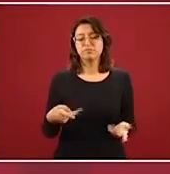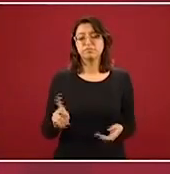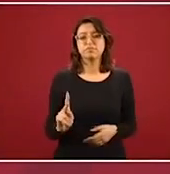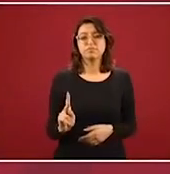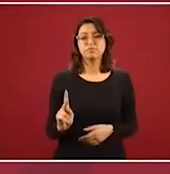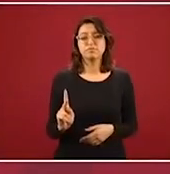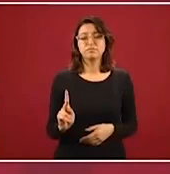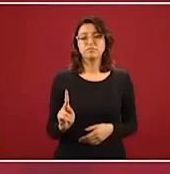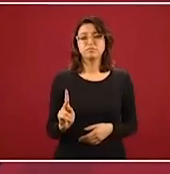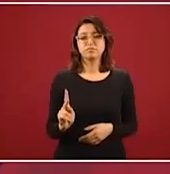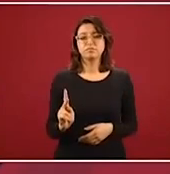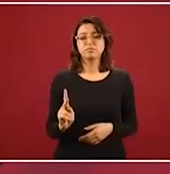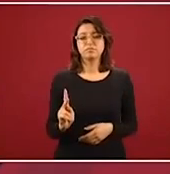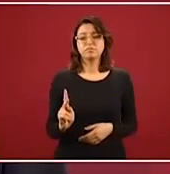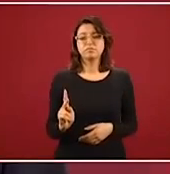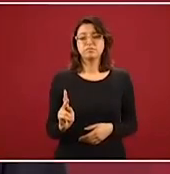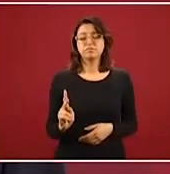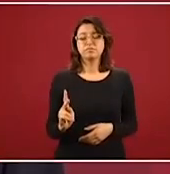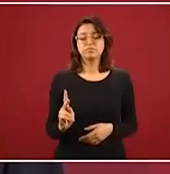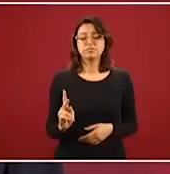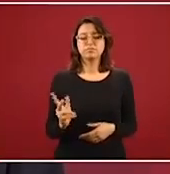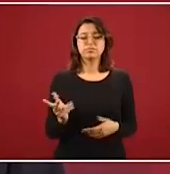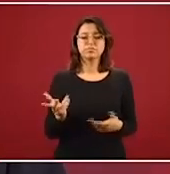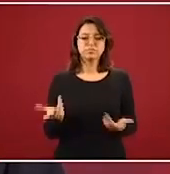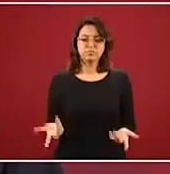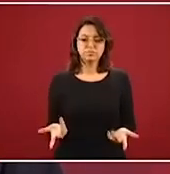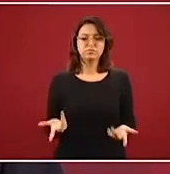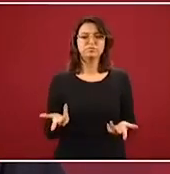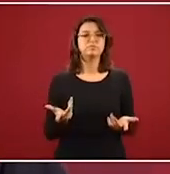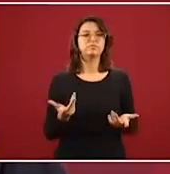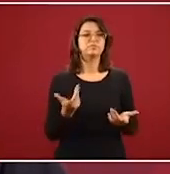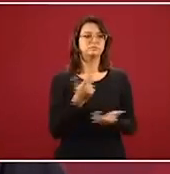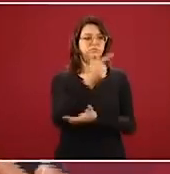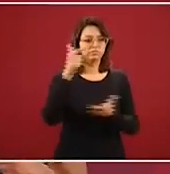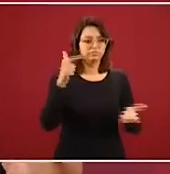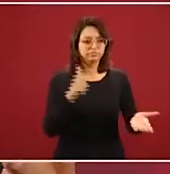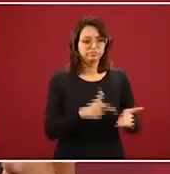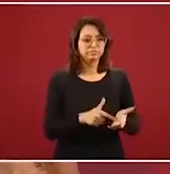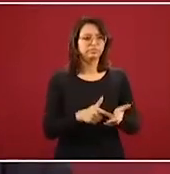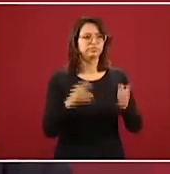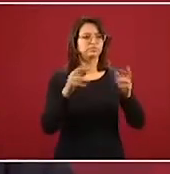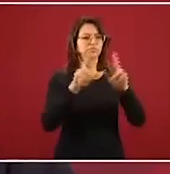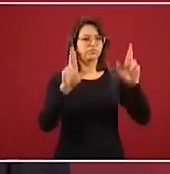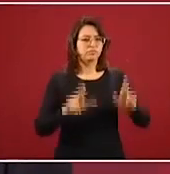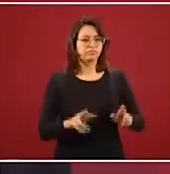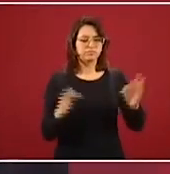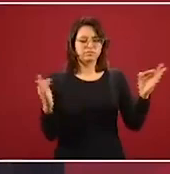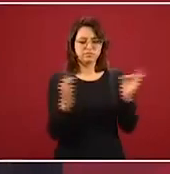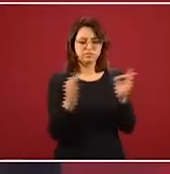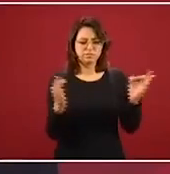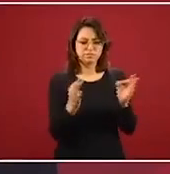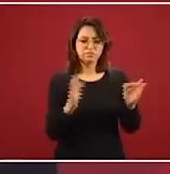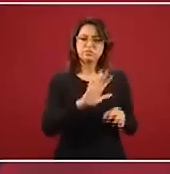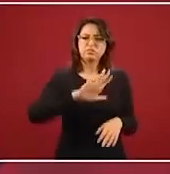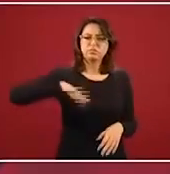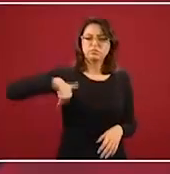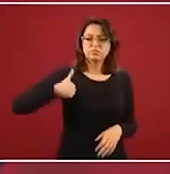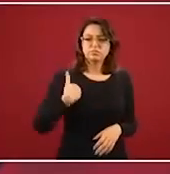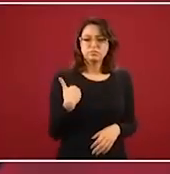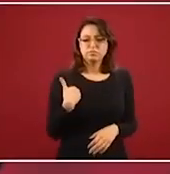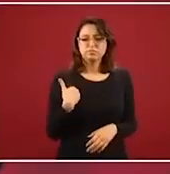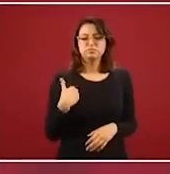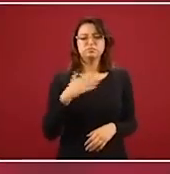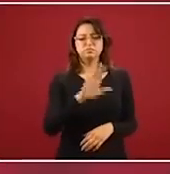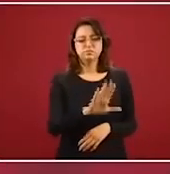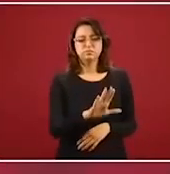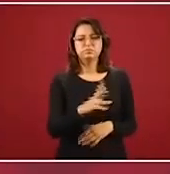la refrigeración, para mantener esos